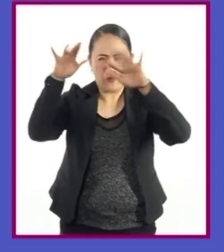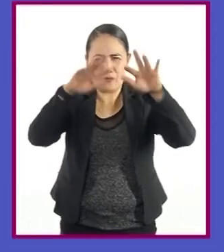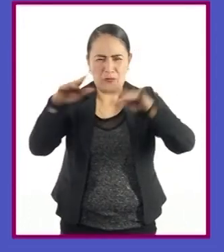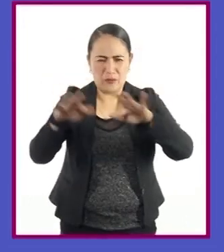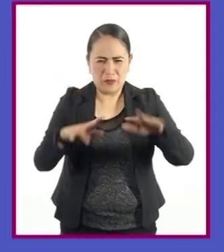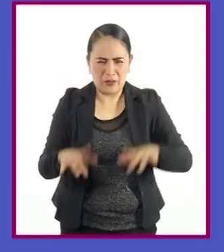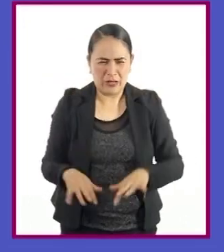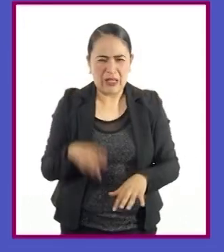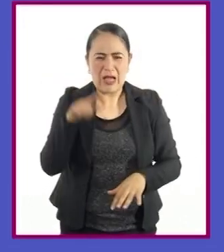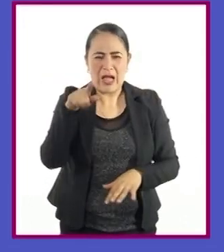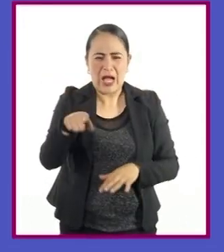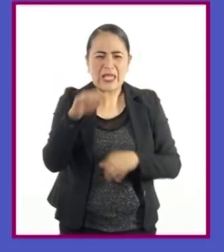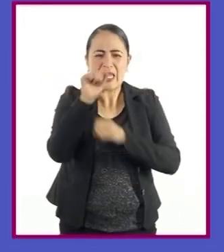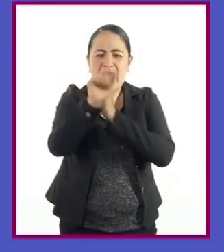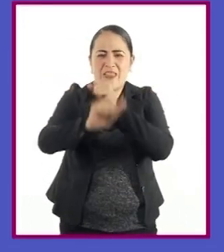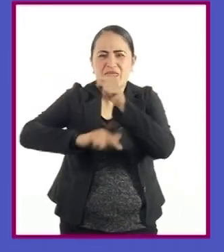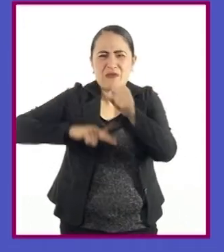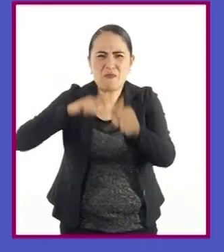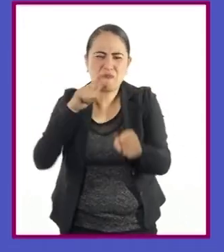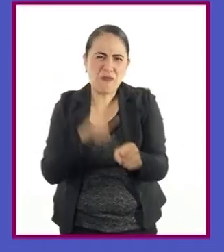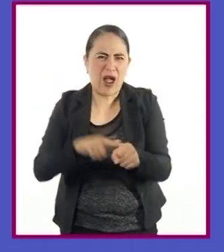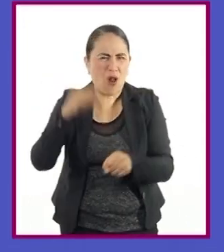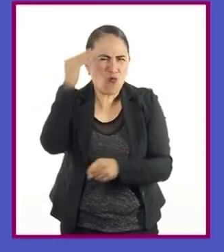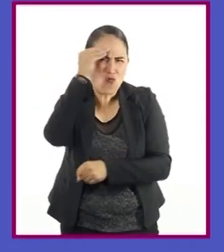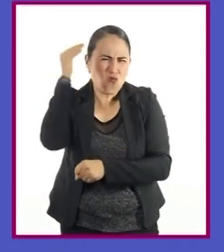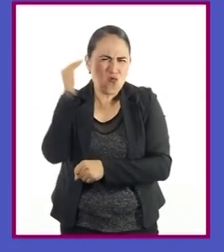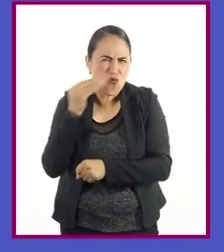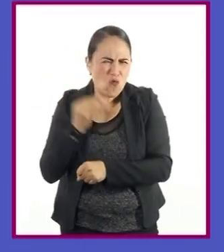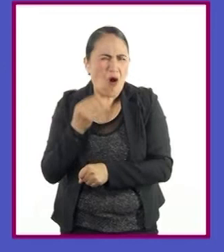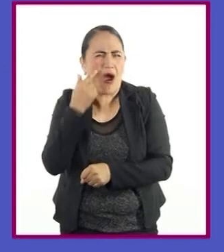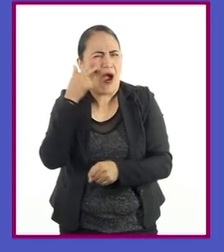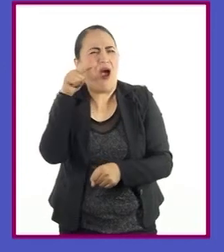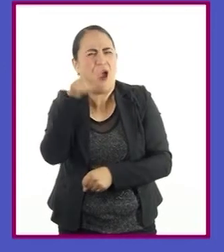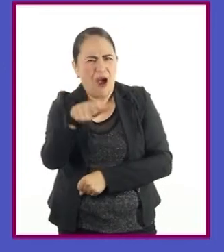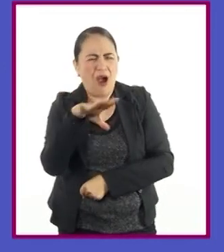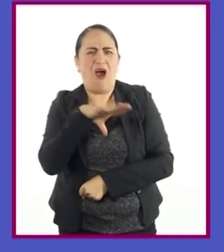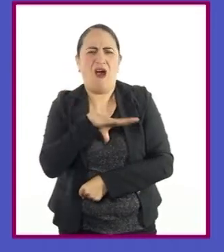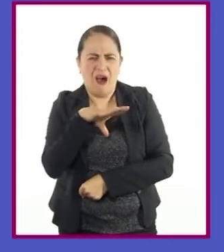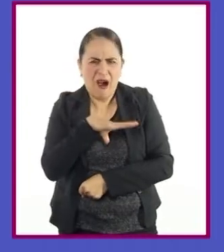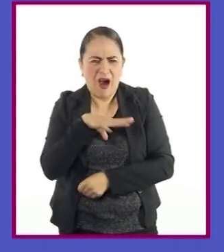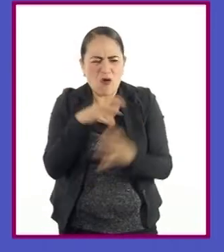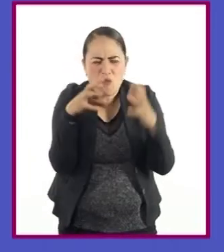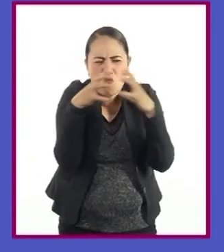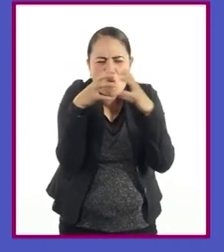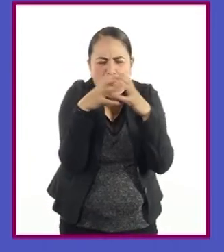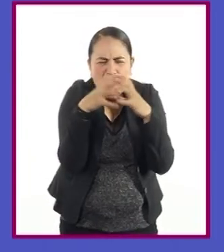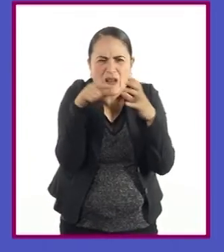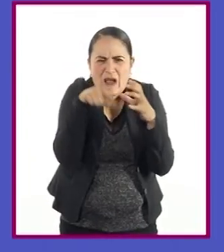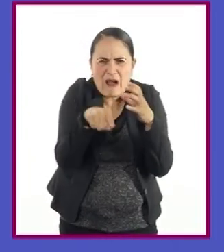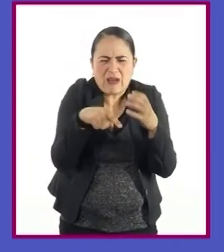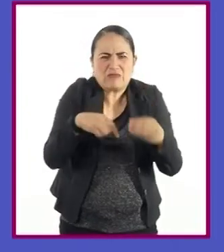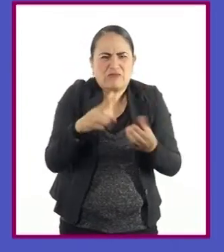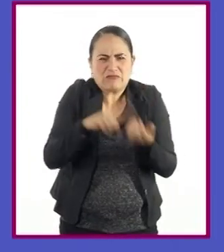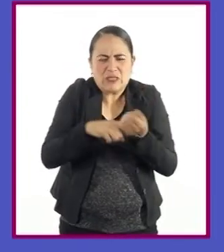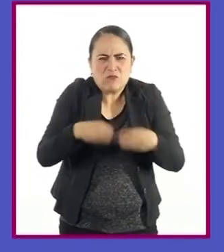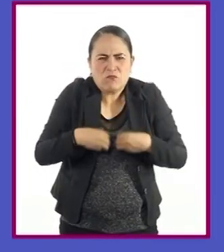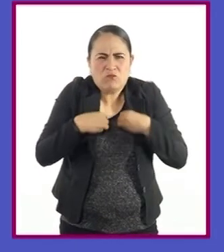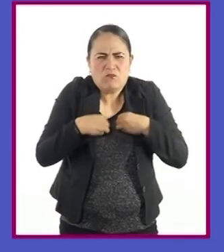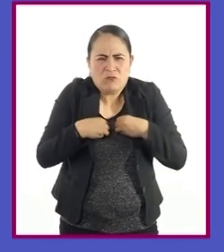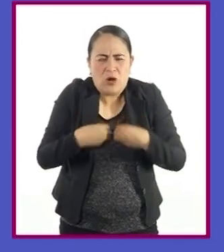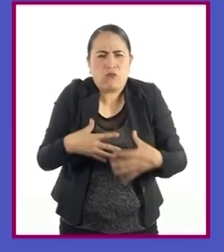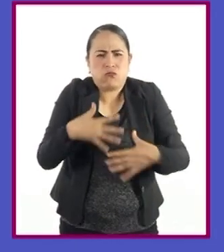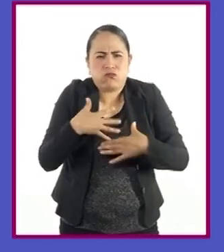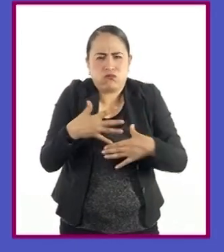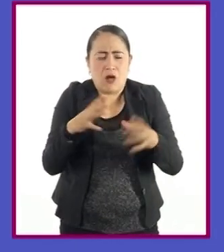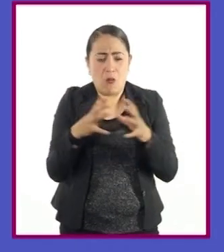las patas velludas, había un animal monstruoso, una bola viviente y viscosa. Estaba tan hinchado que apenas